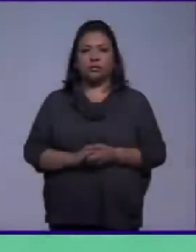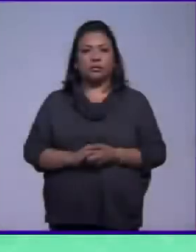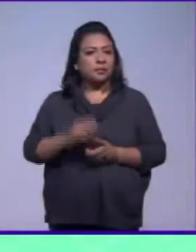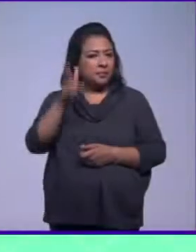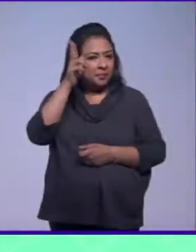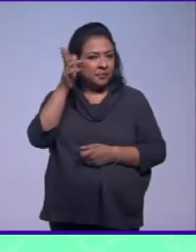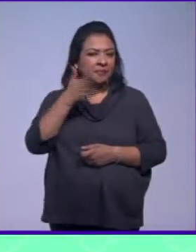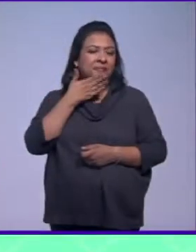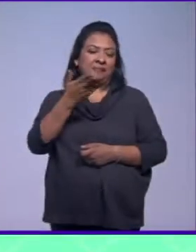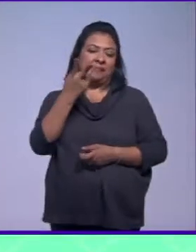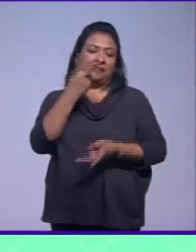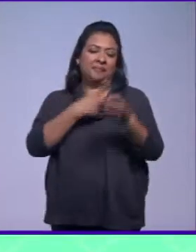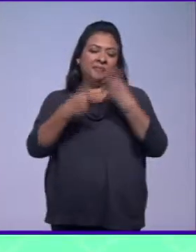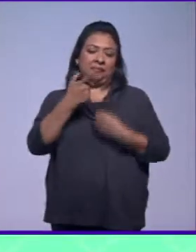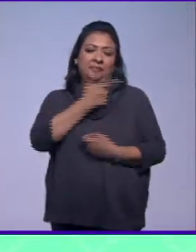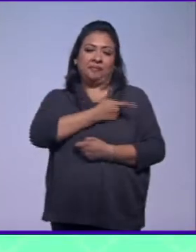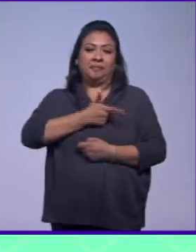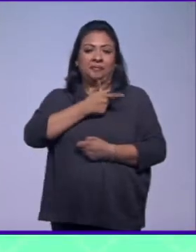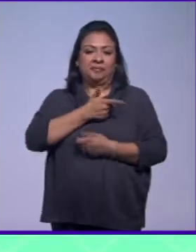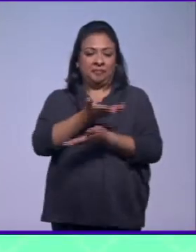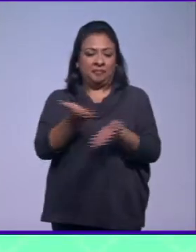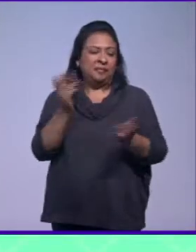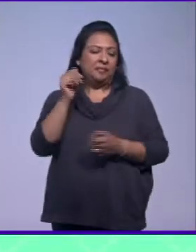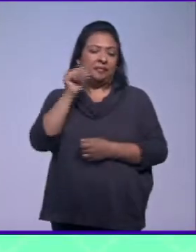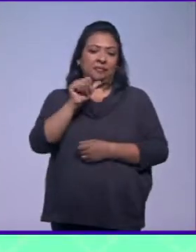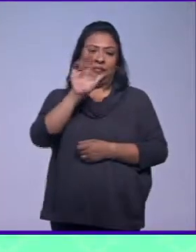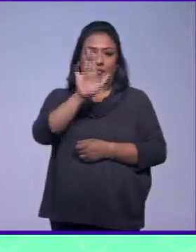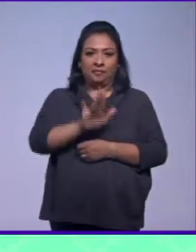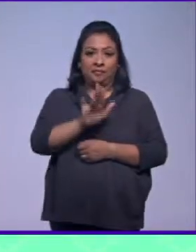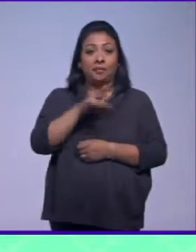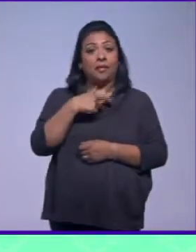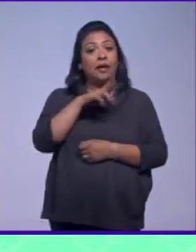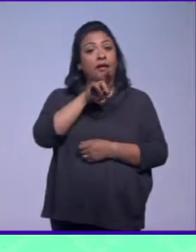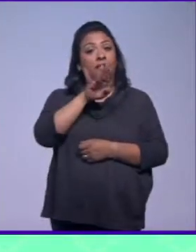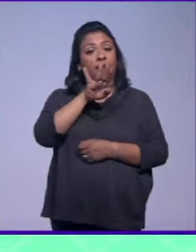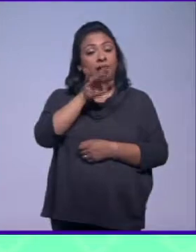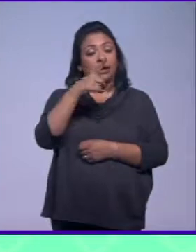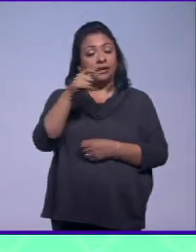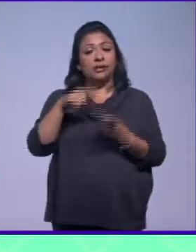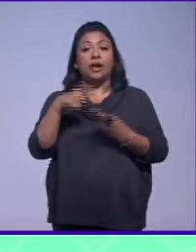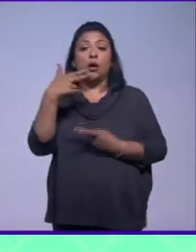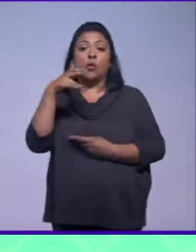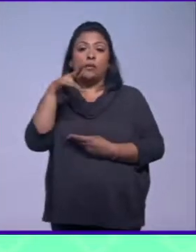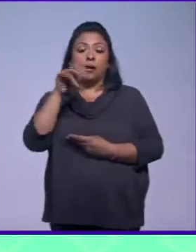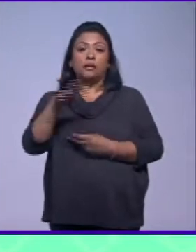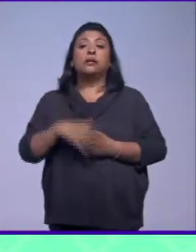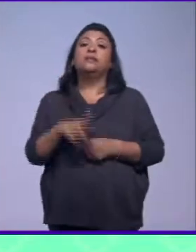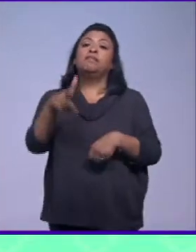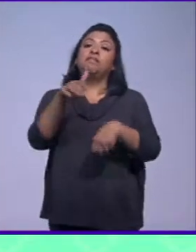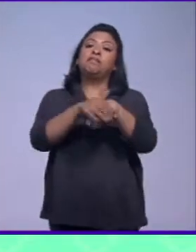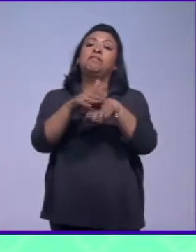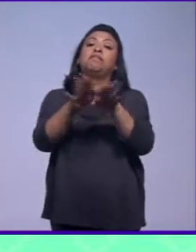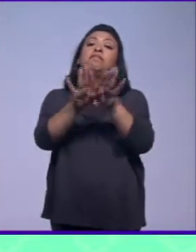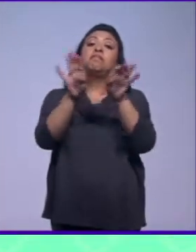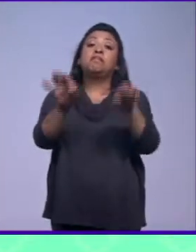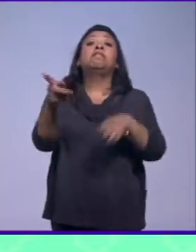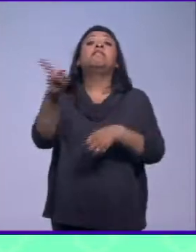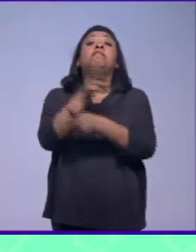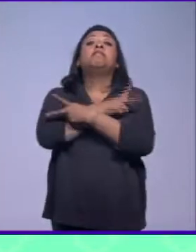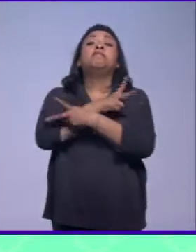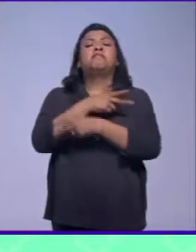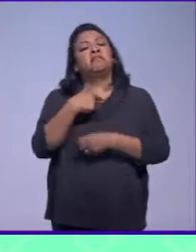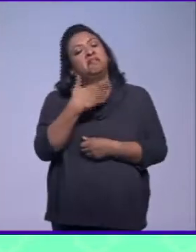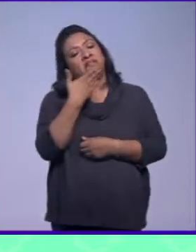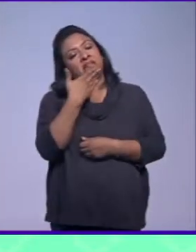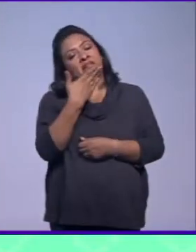están bienvenidos es un gusto recibirlos como todos los miércoles rafael garcía villegas y mansiones amigos como estas son otras de vacaciones